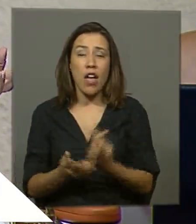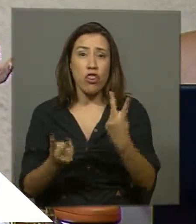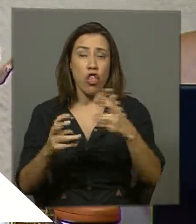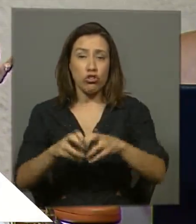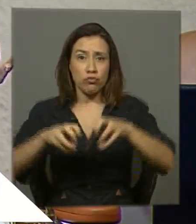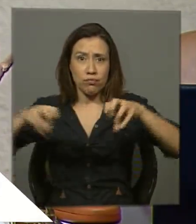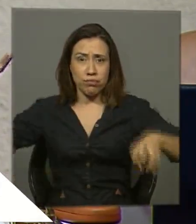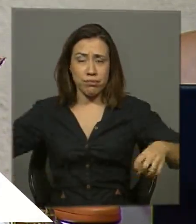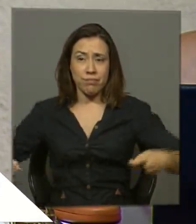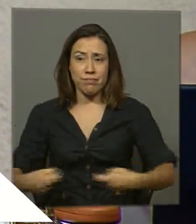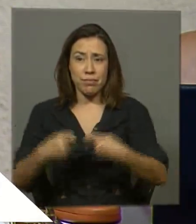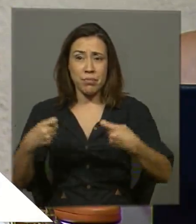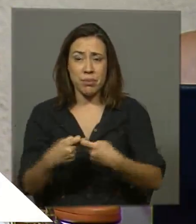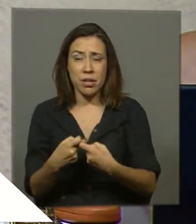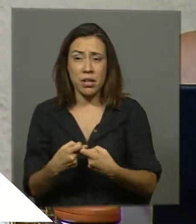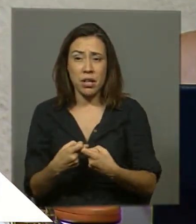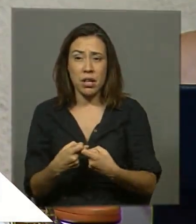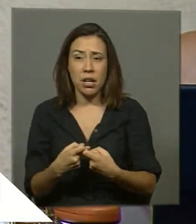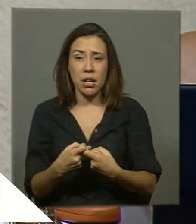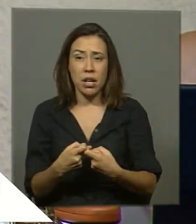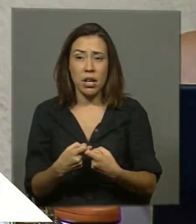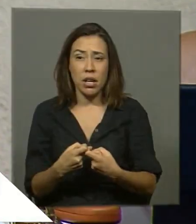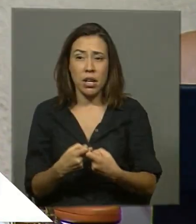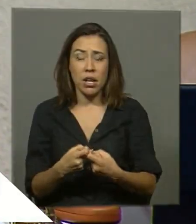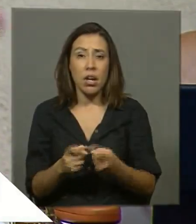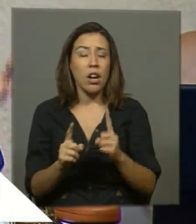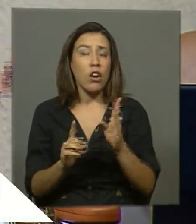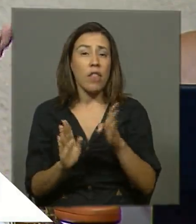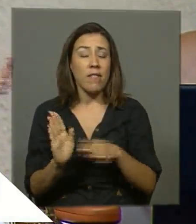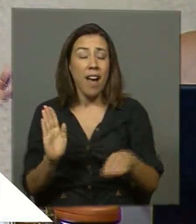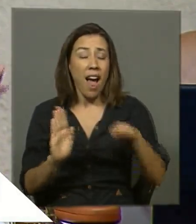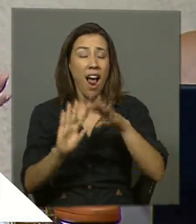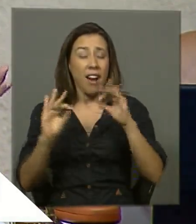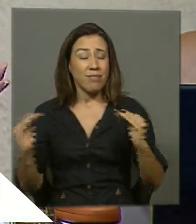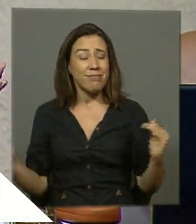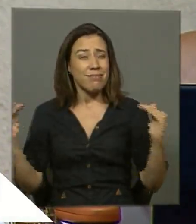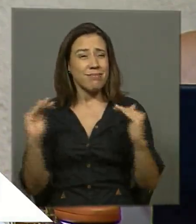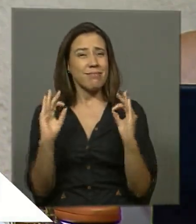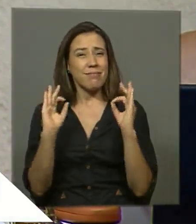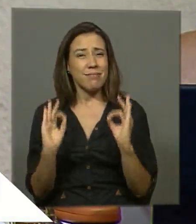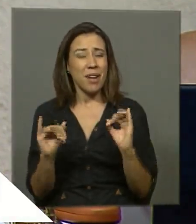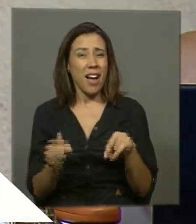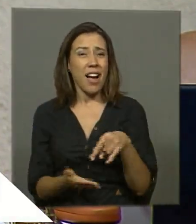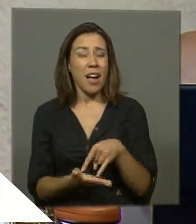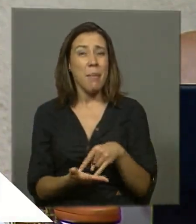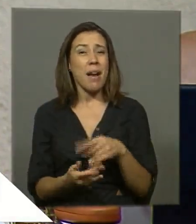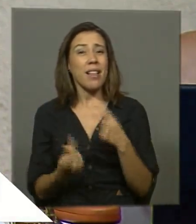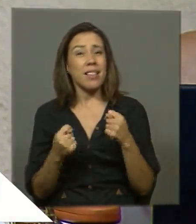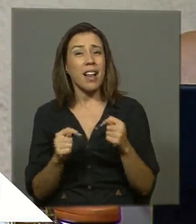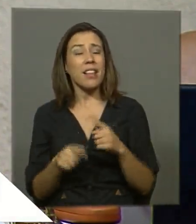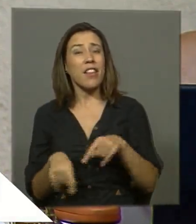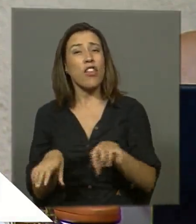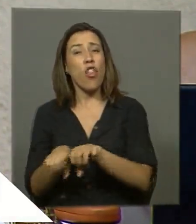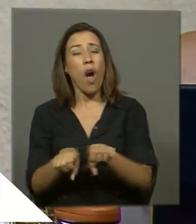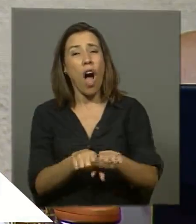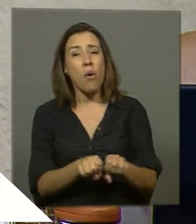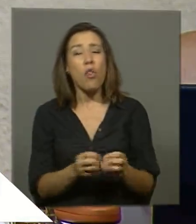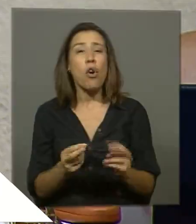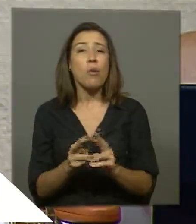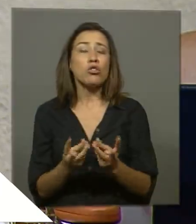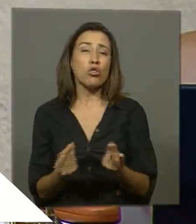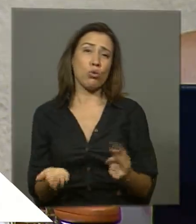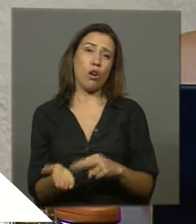trincheras distintas y que no estemos con la altura aquí en esta cámara para tratar de colocarnos de acuerdo en cómo arreglamos